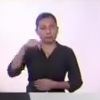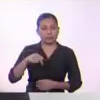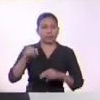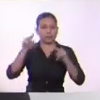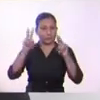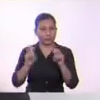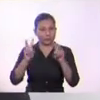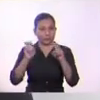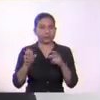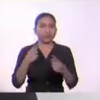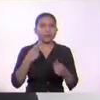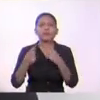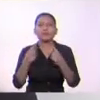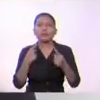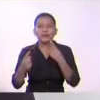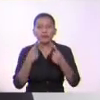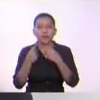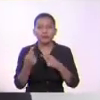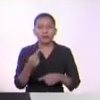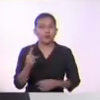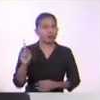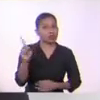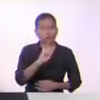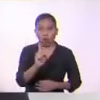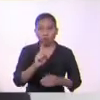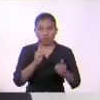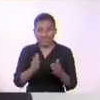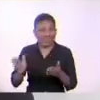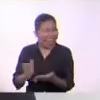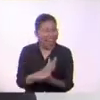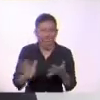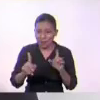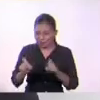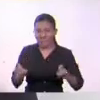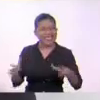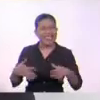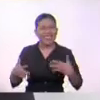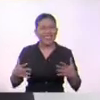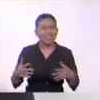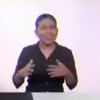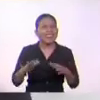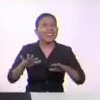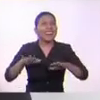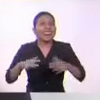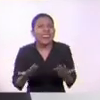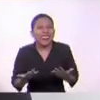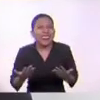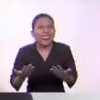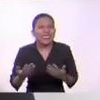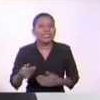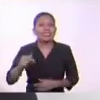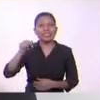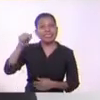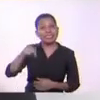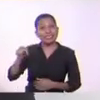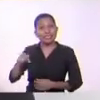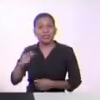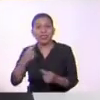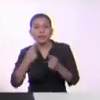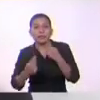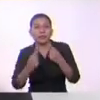tipo de entrevistas no estructuradas o libres. Se trata de un tipo de entrevistas que